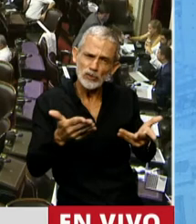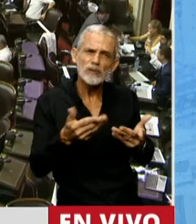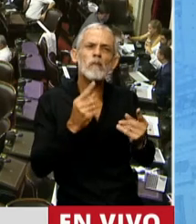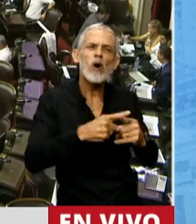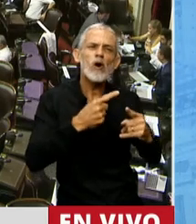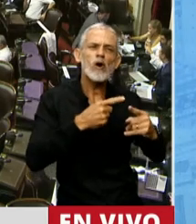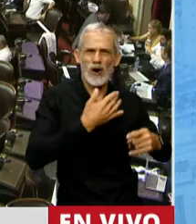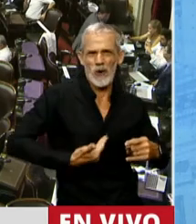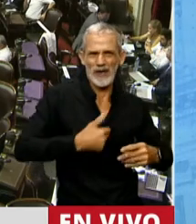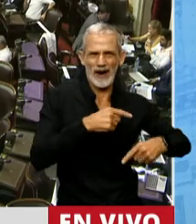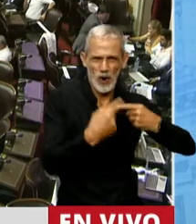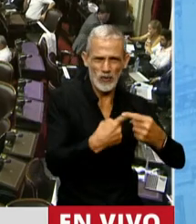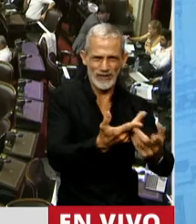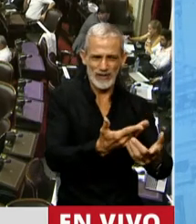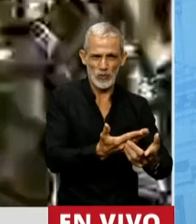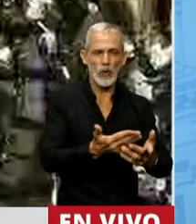tantas